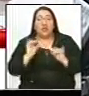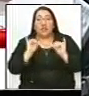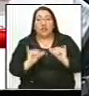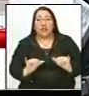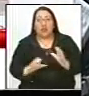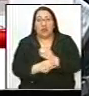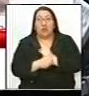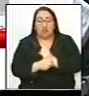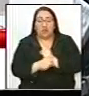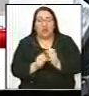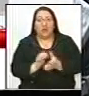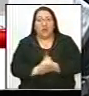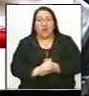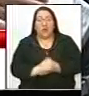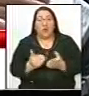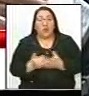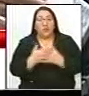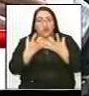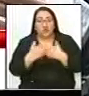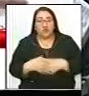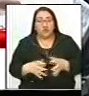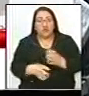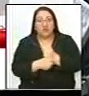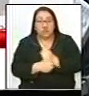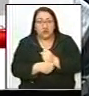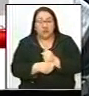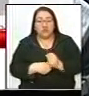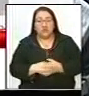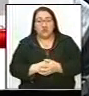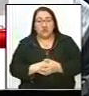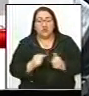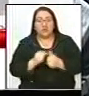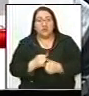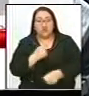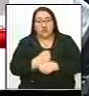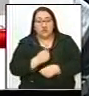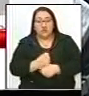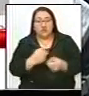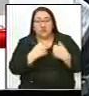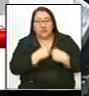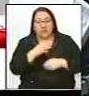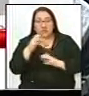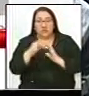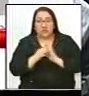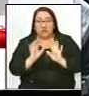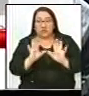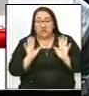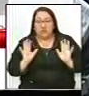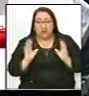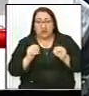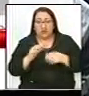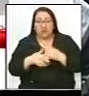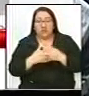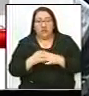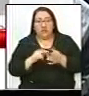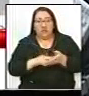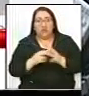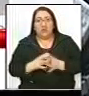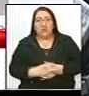digamos, o la nueva empresa tome la rienda del proyecto en sí. Pero en todo caso,